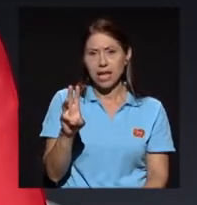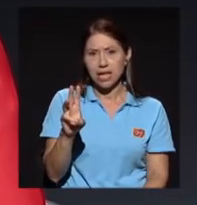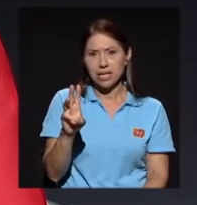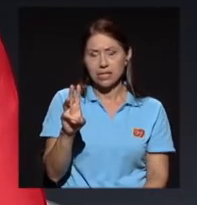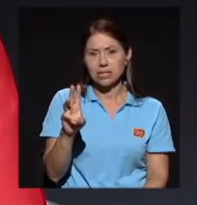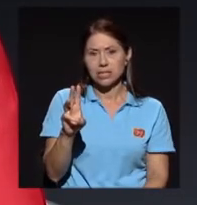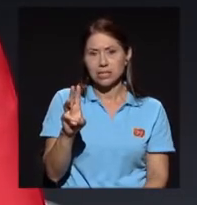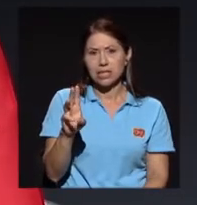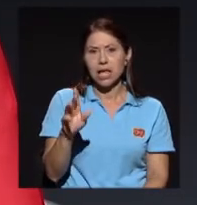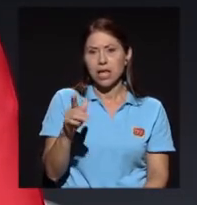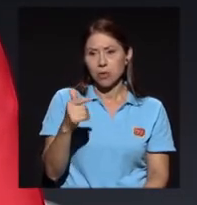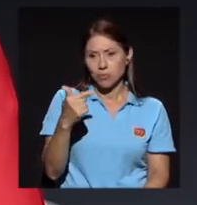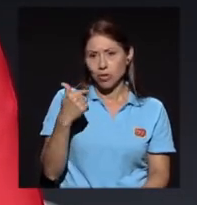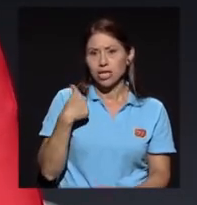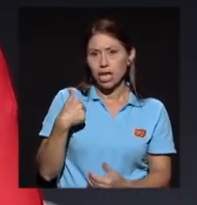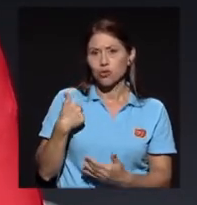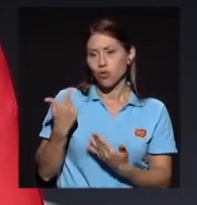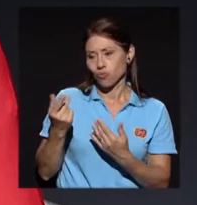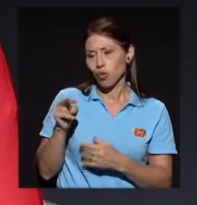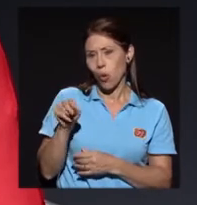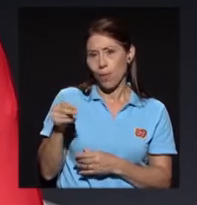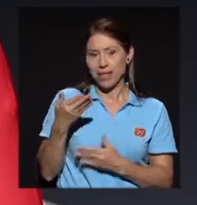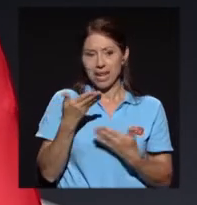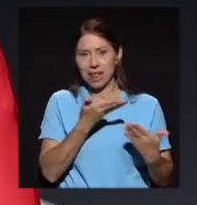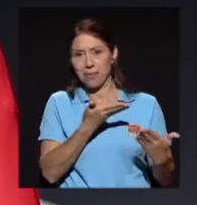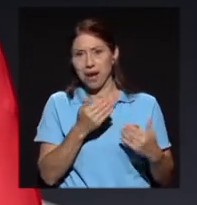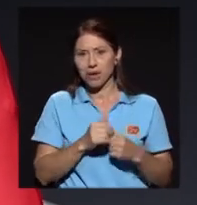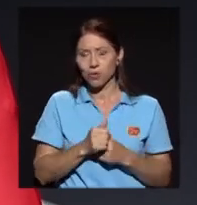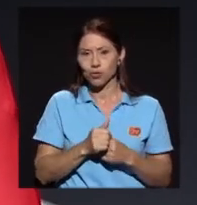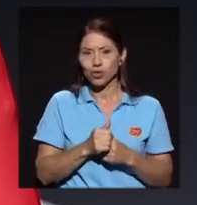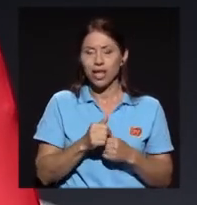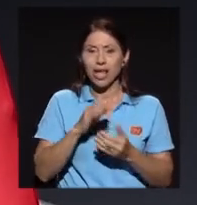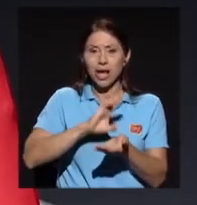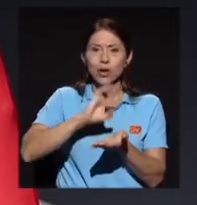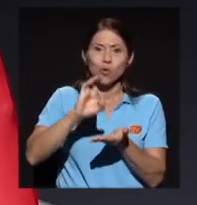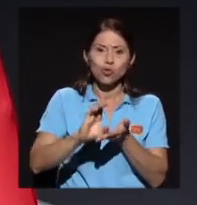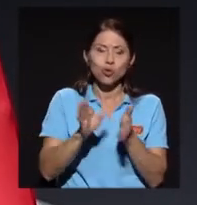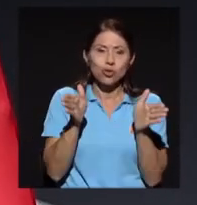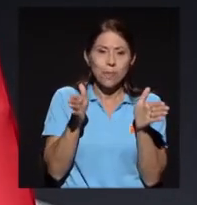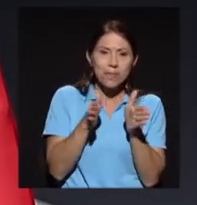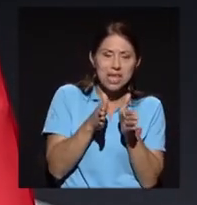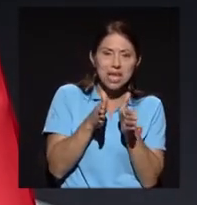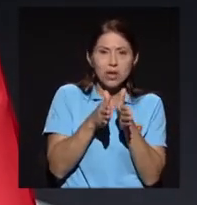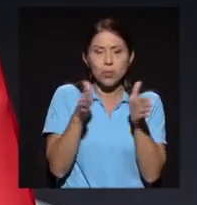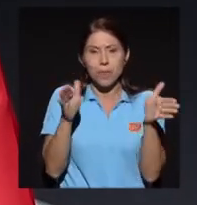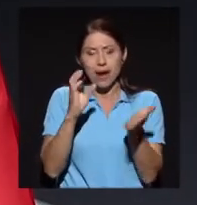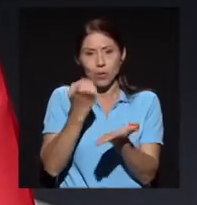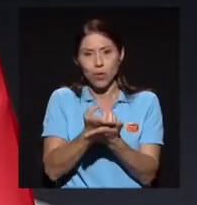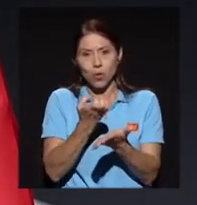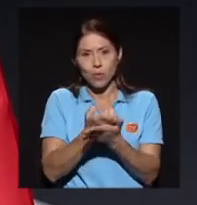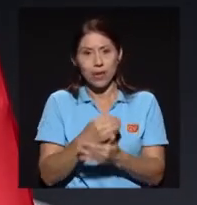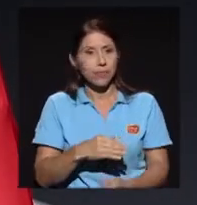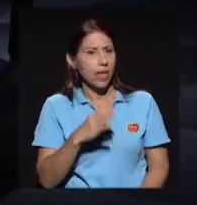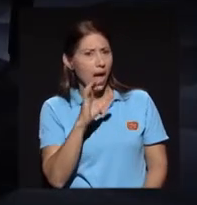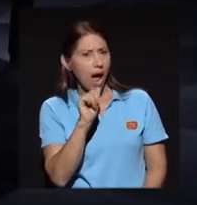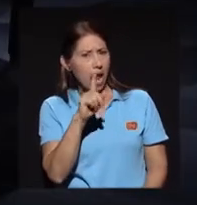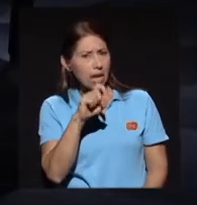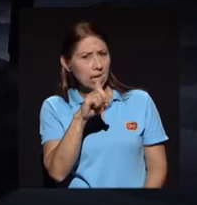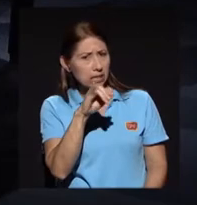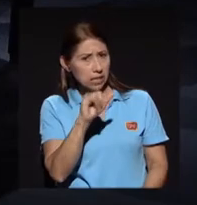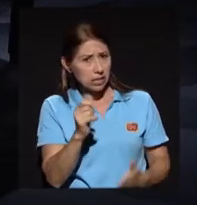fui siendo compañera de Marcos en los cursos de microeconomía, macroeconomía. ¿Don Alexis todavía ha dado o